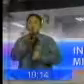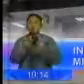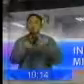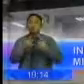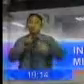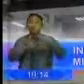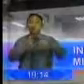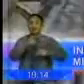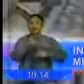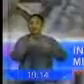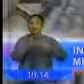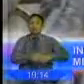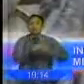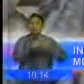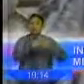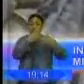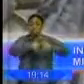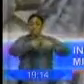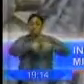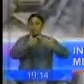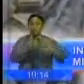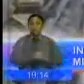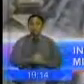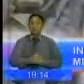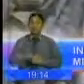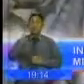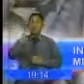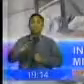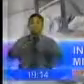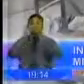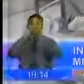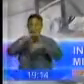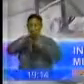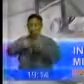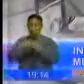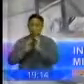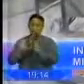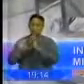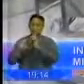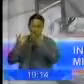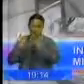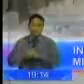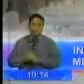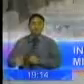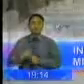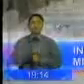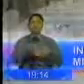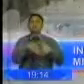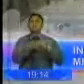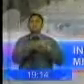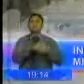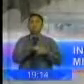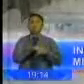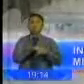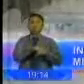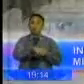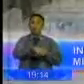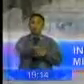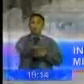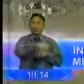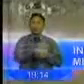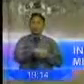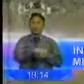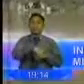en operación de esta obra mediante diálogos con los constructores y fiscalizadores. Esta central se ubica en la vertiente del Pacífico, lo que le